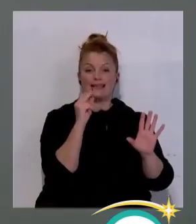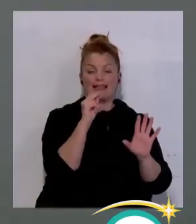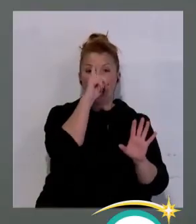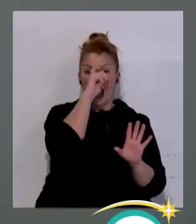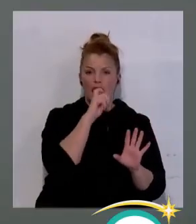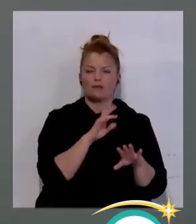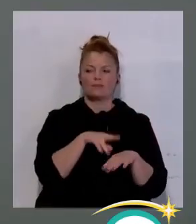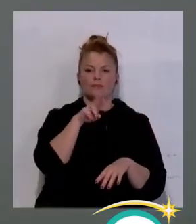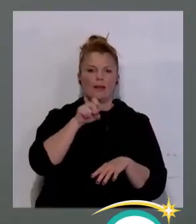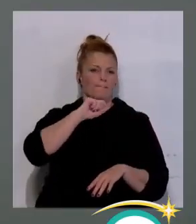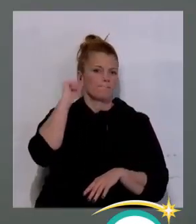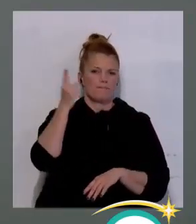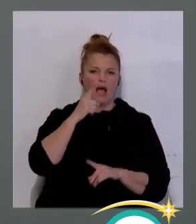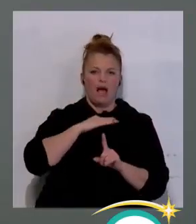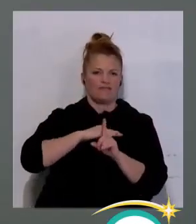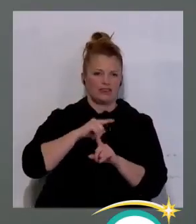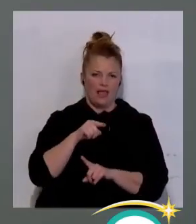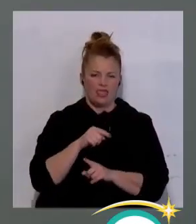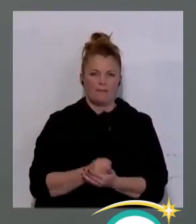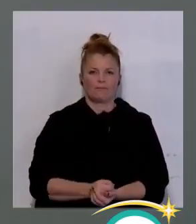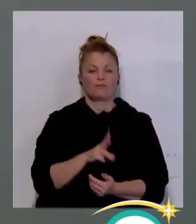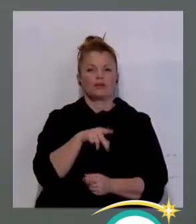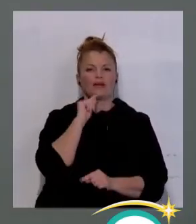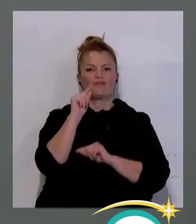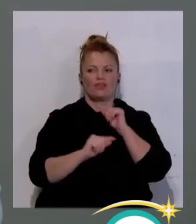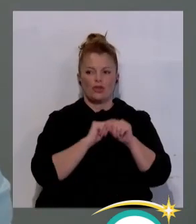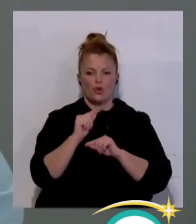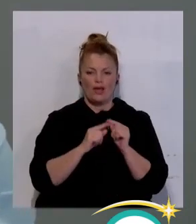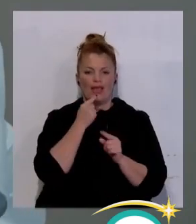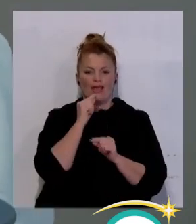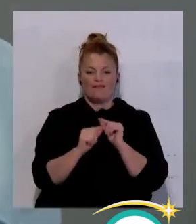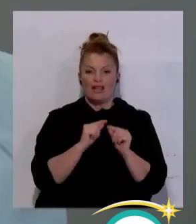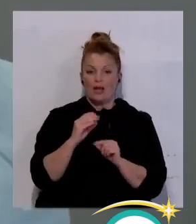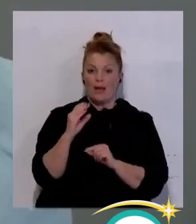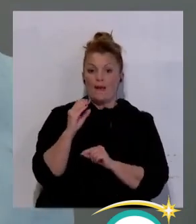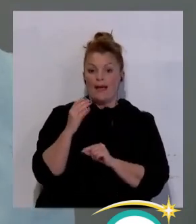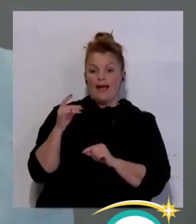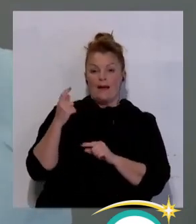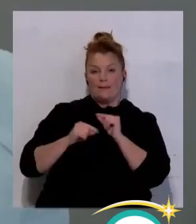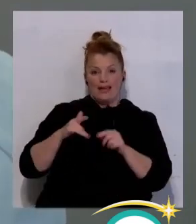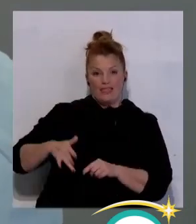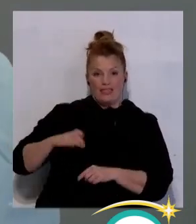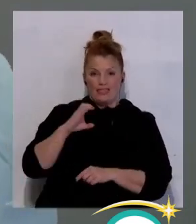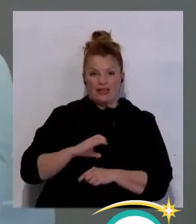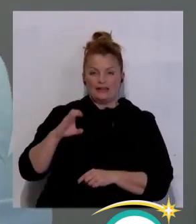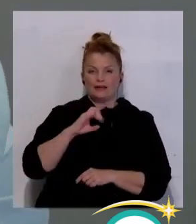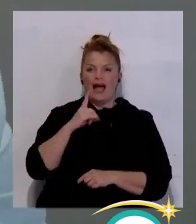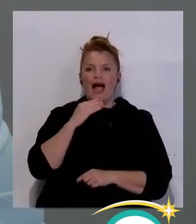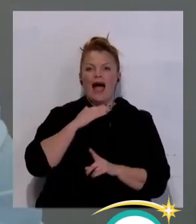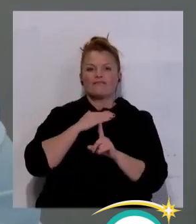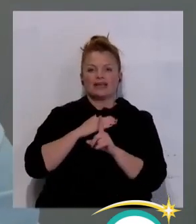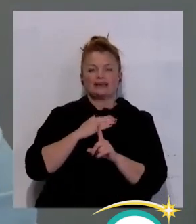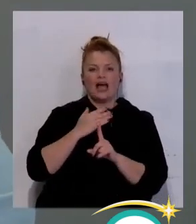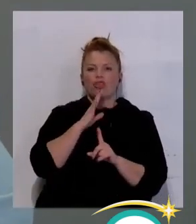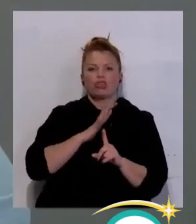años es la más afectada. Es una infección causada por el virus de la hepatitis C, una infección sistémica que afecta fundamentalmente